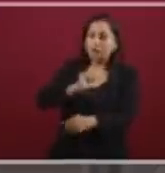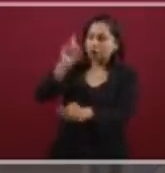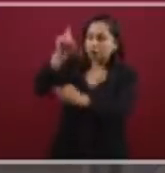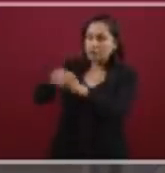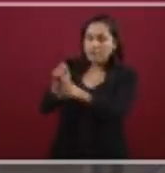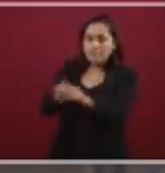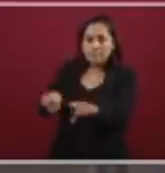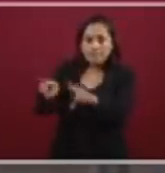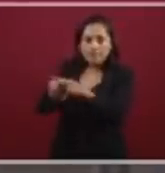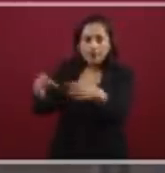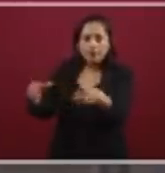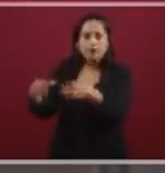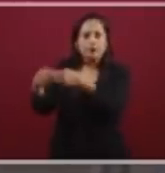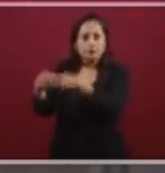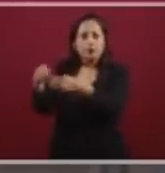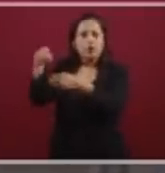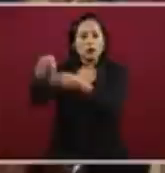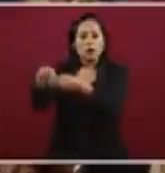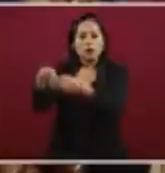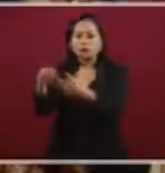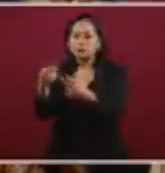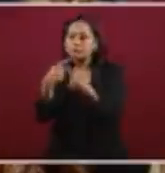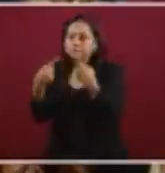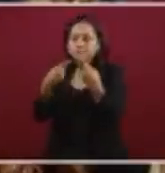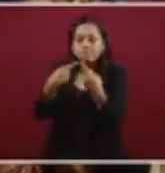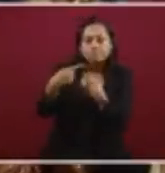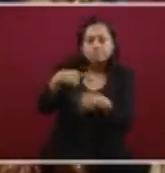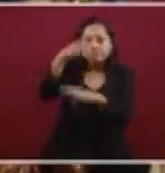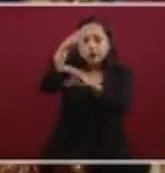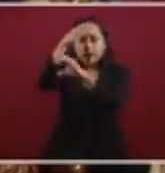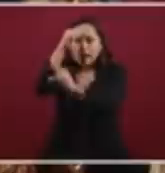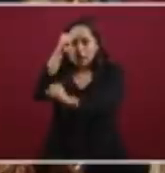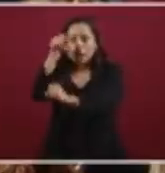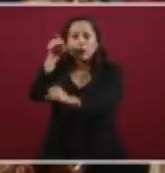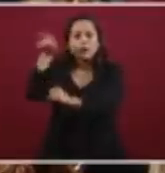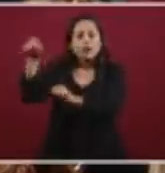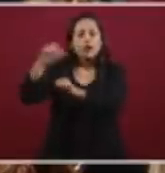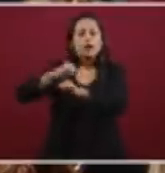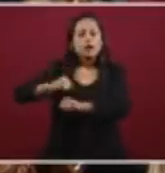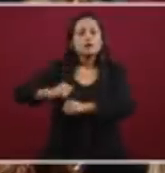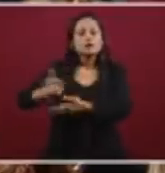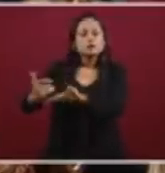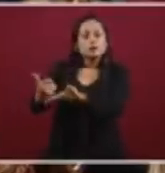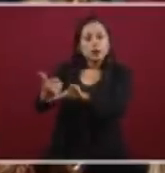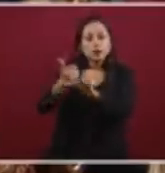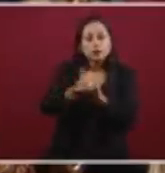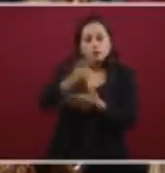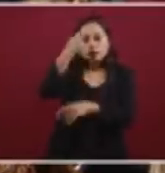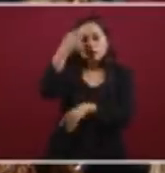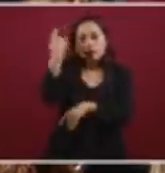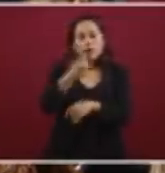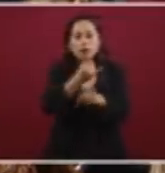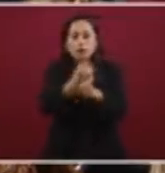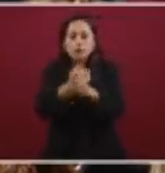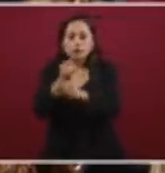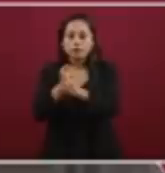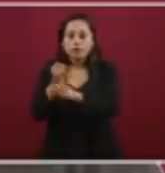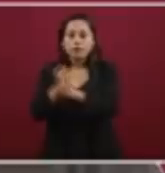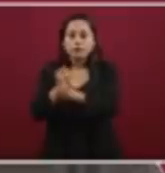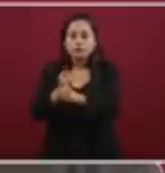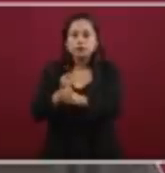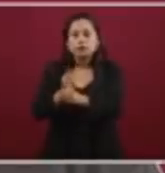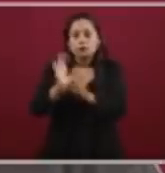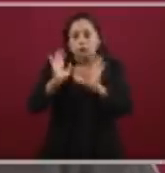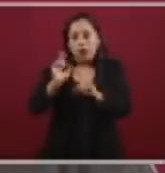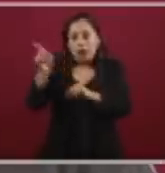que la comisión desarrolle con sus propias normas y atribuciones los mecanismos extraordinarios que se requieran ellos establecen los salarios